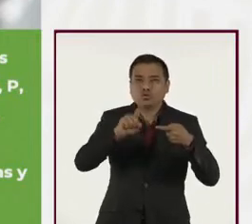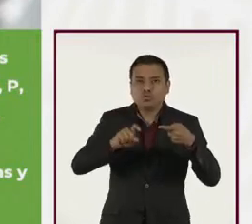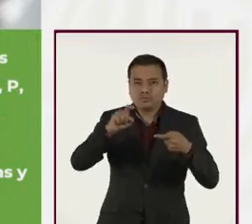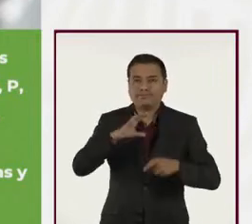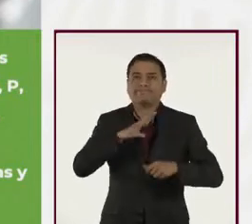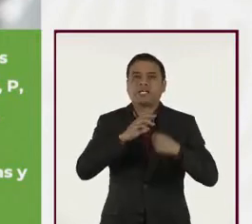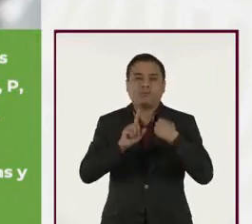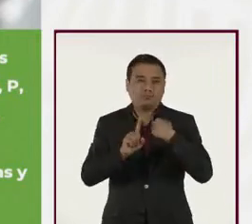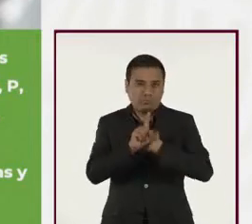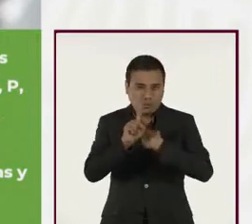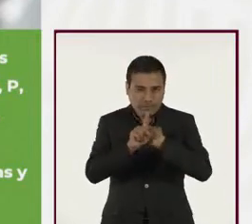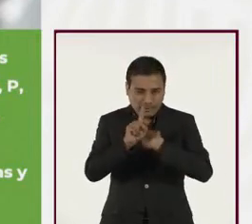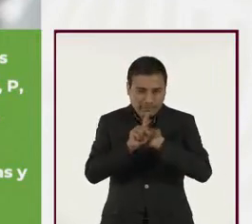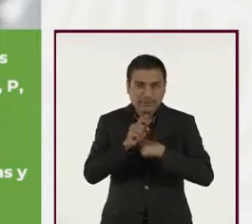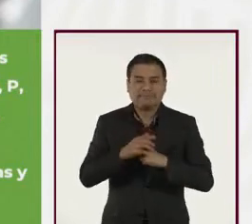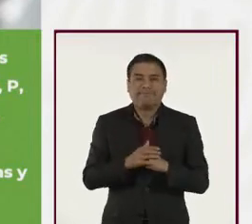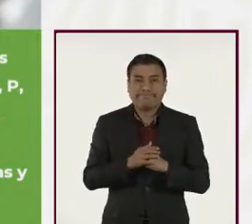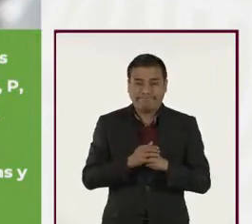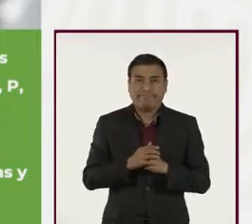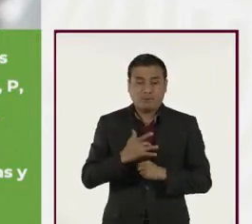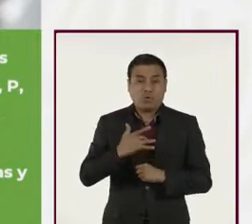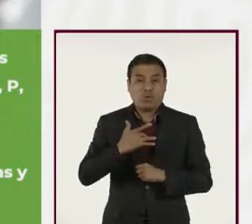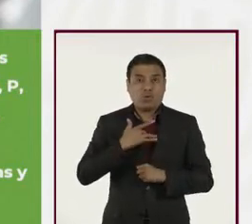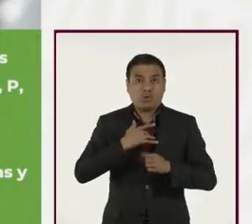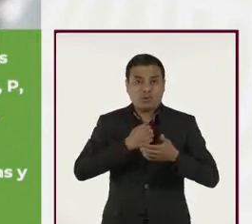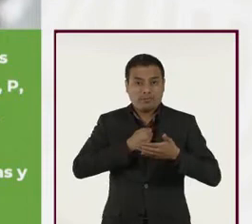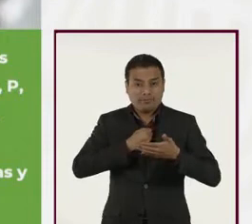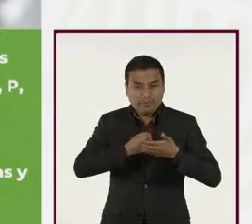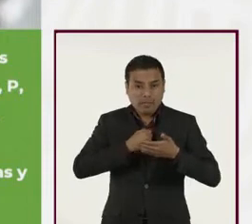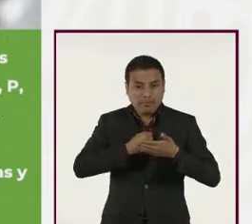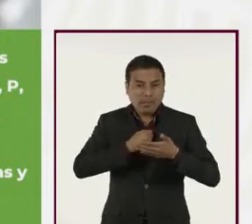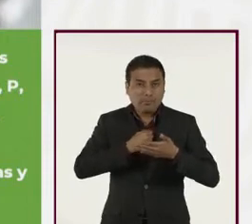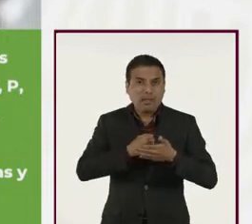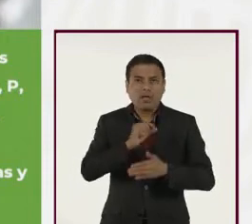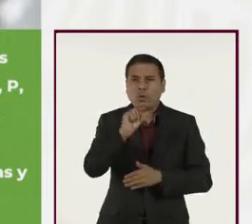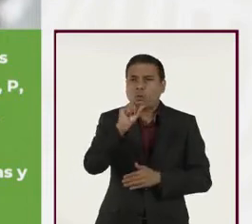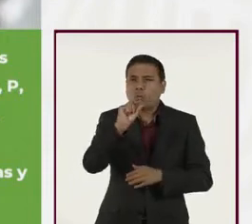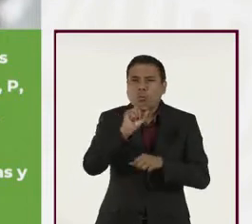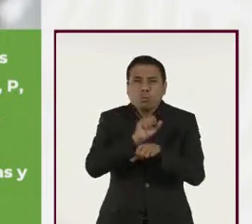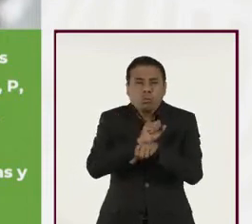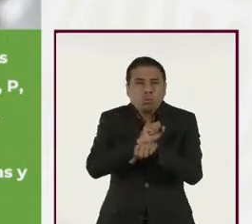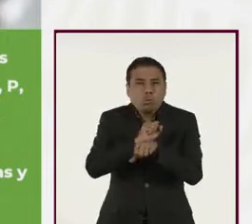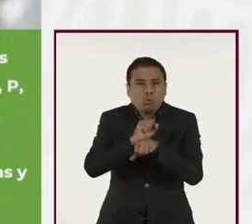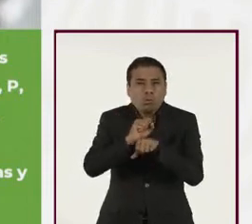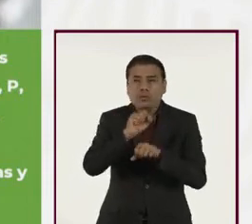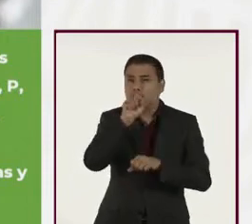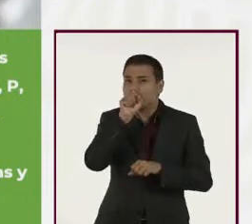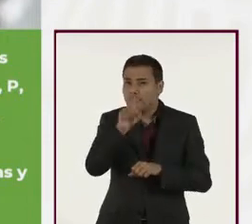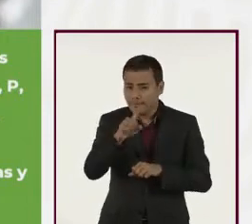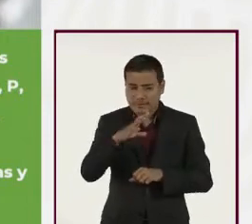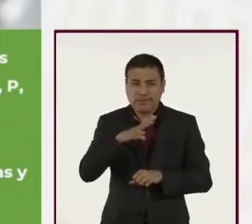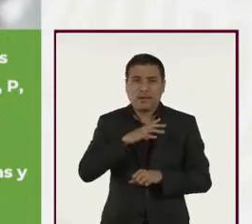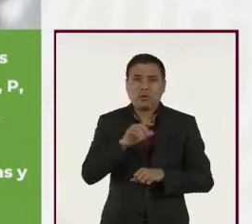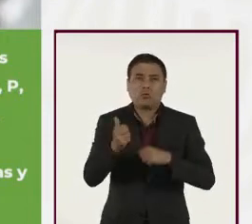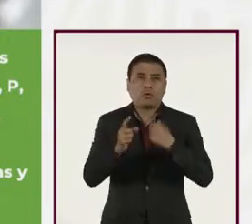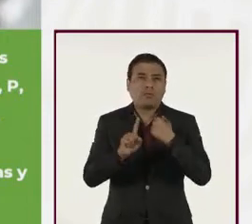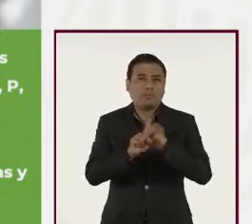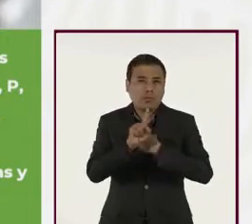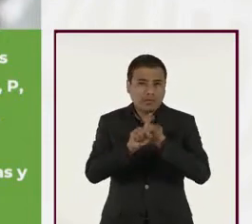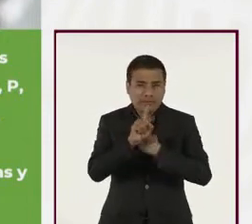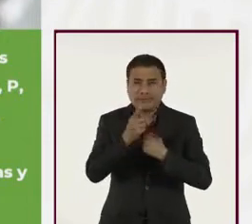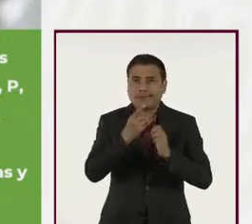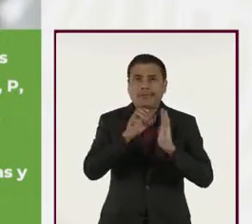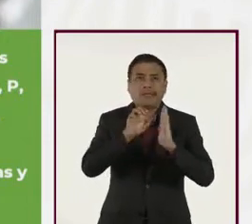encontrar variaciones en la frecuencia, es decir, que la frecuencia cardíaca esté bajita. También podemos encontrar otras alteraciones en la